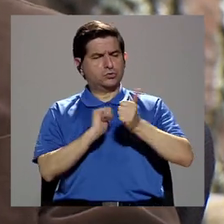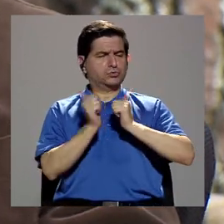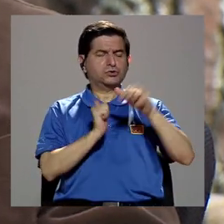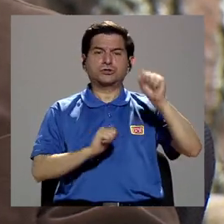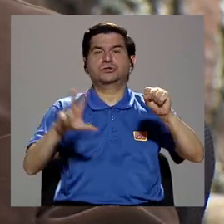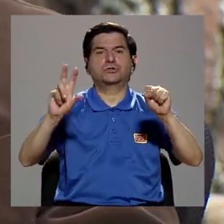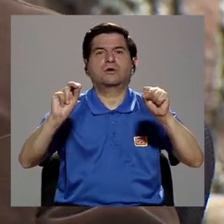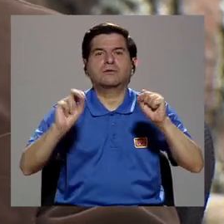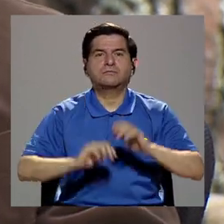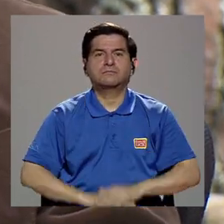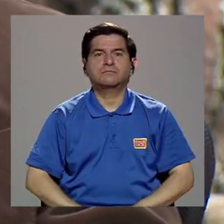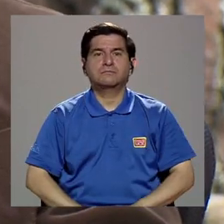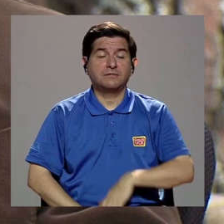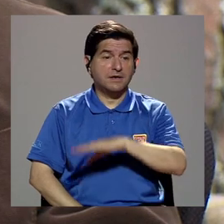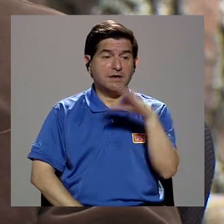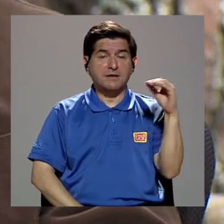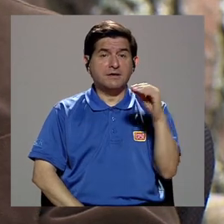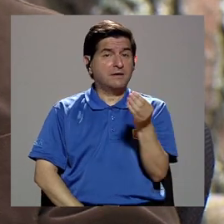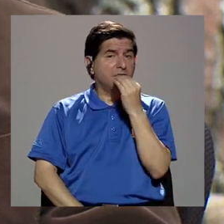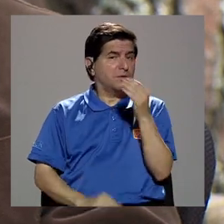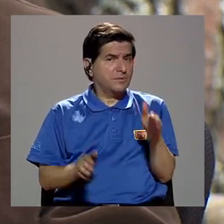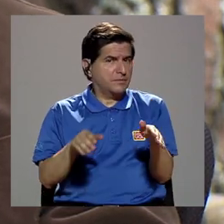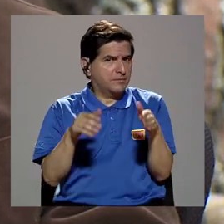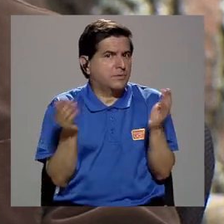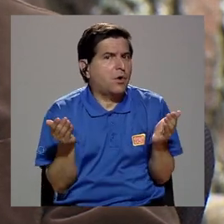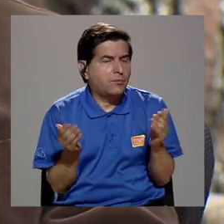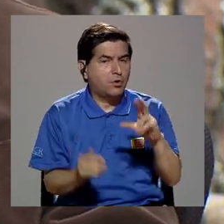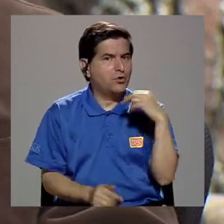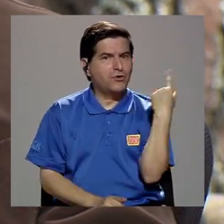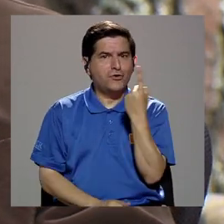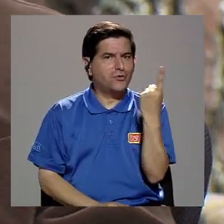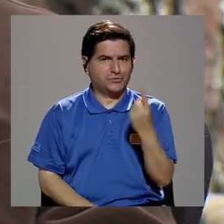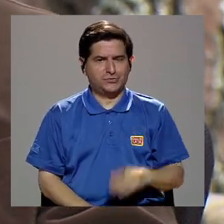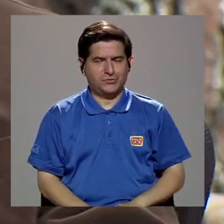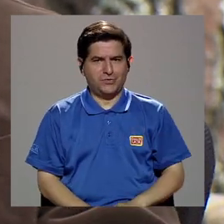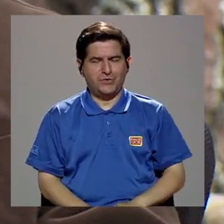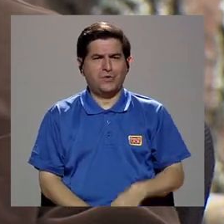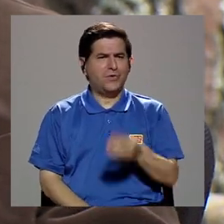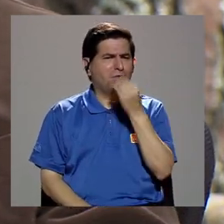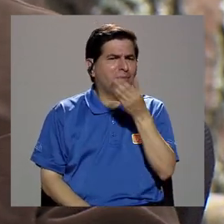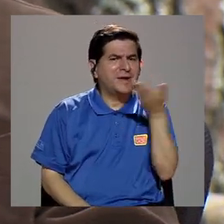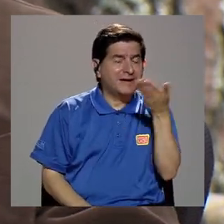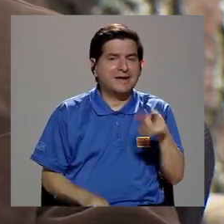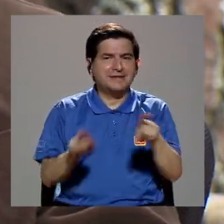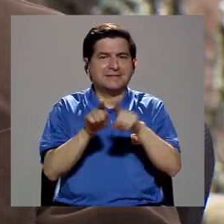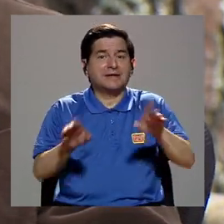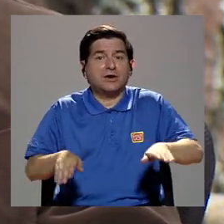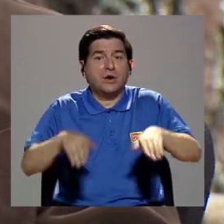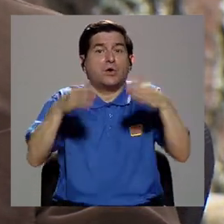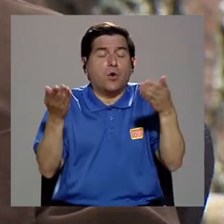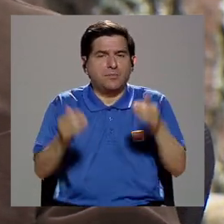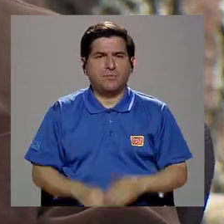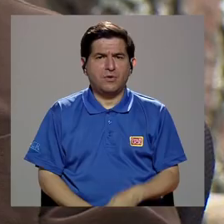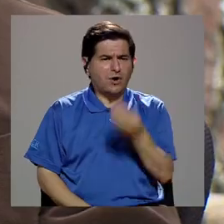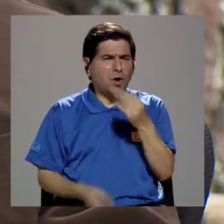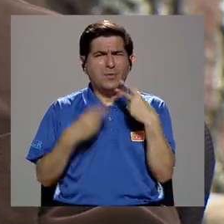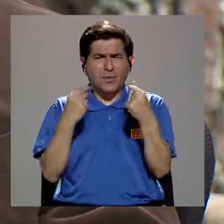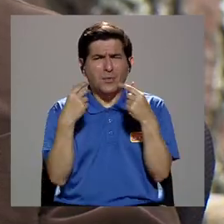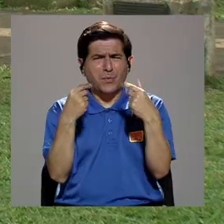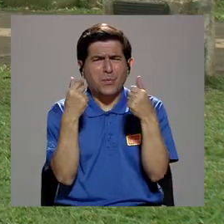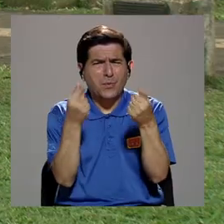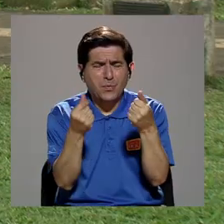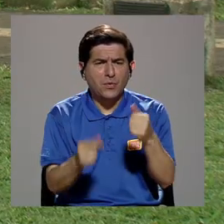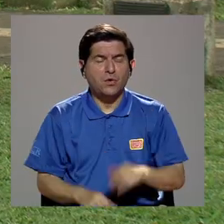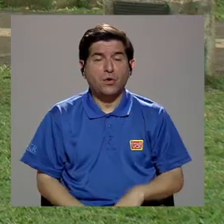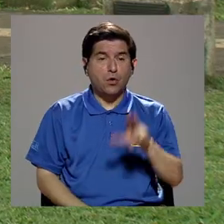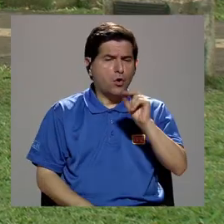hacemos o no hacemos ejercicio, y cómo comemos, no solo lo que comemos, sino el cómo comemos. El tema de comer rápido, el